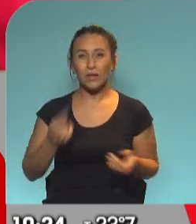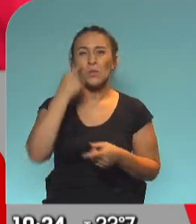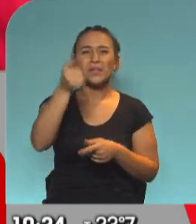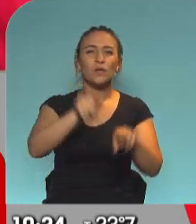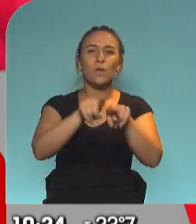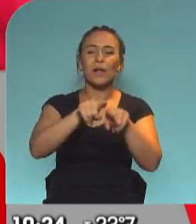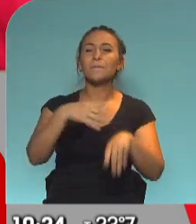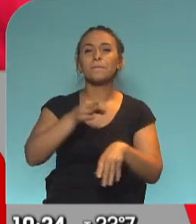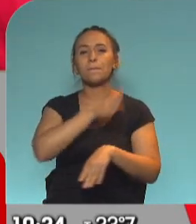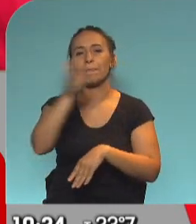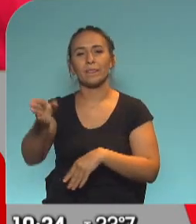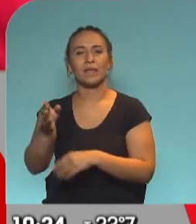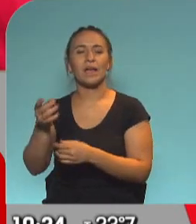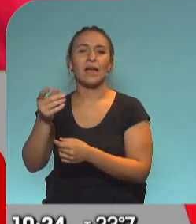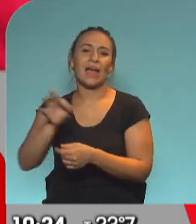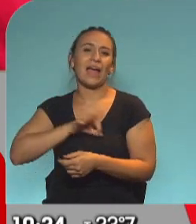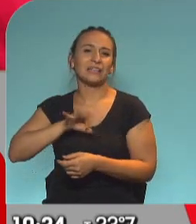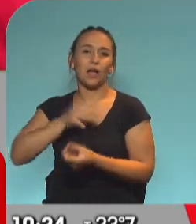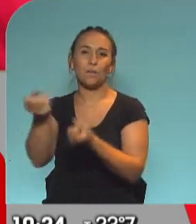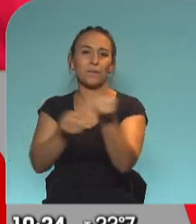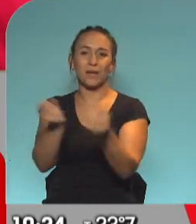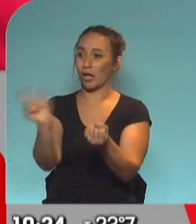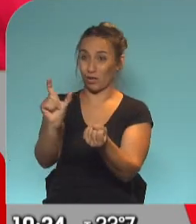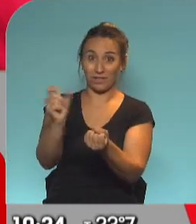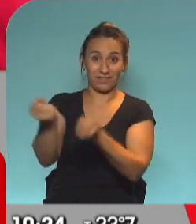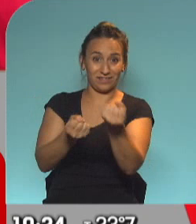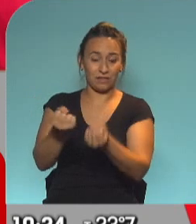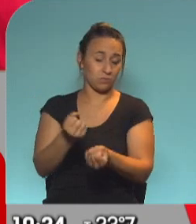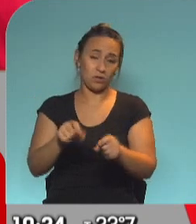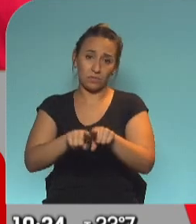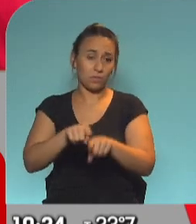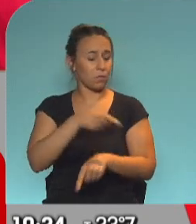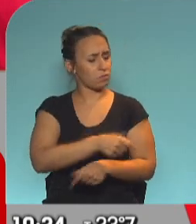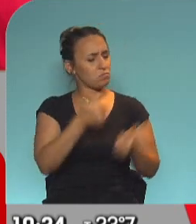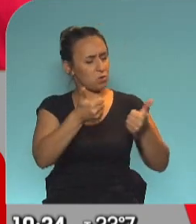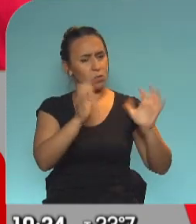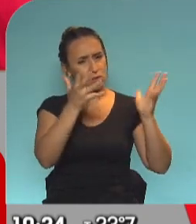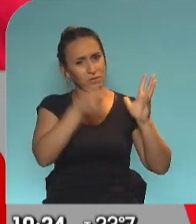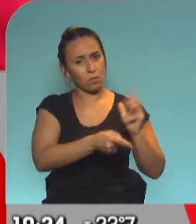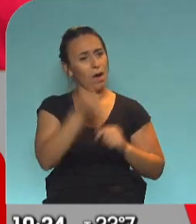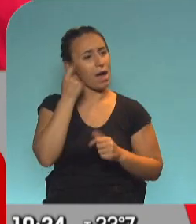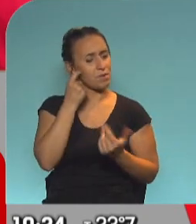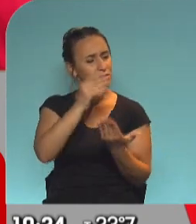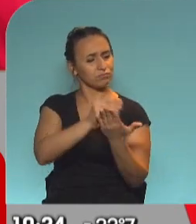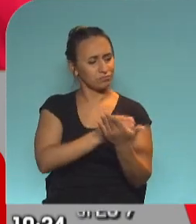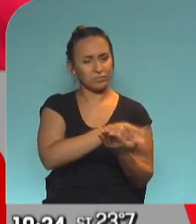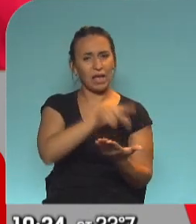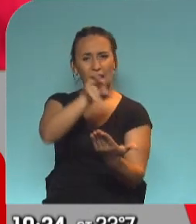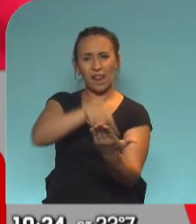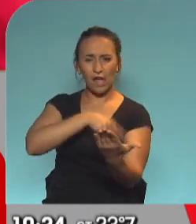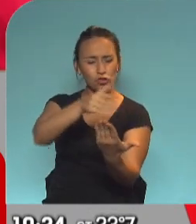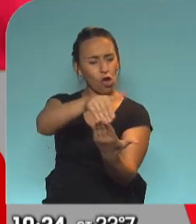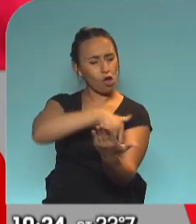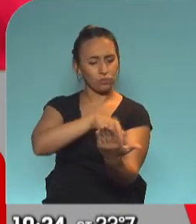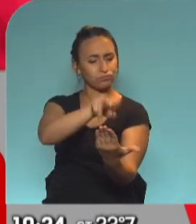que ir a rendir el carnet de conducción, sí. Y buenísimo, yo creo que hay que agarrar, llevarlo y decirle, bueno, sensacional, señor, va a aprender esto. Siéntese acá a leer todo esto.